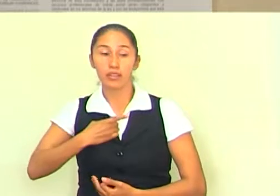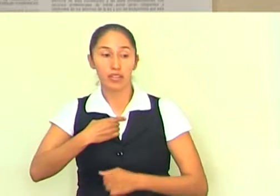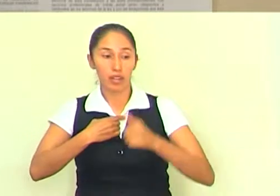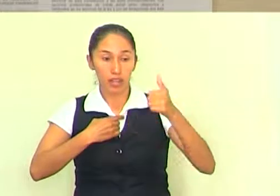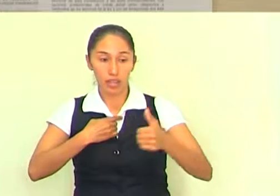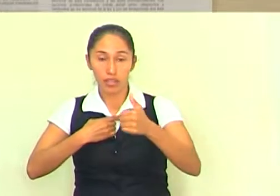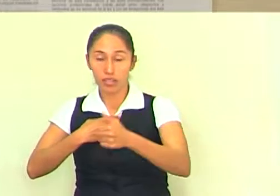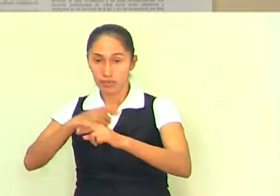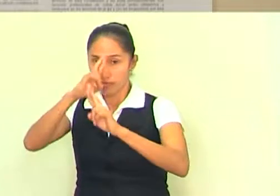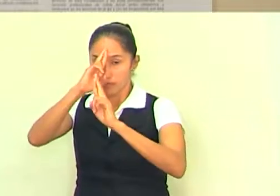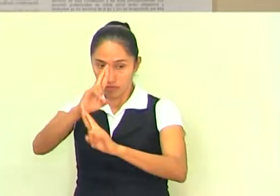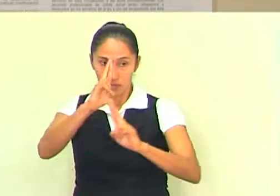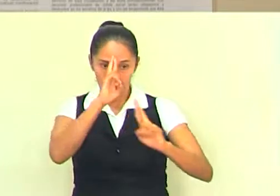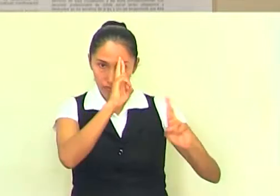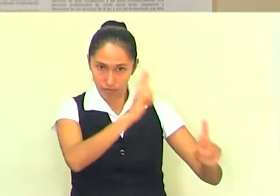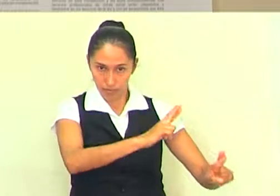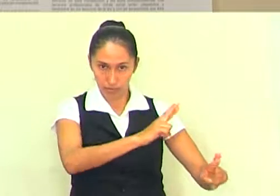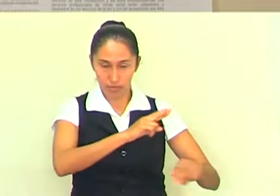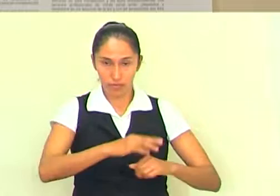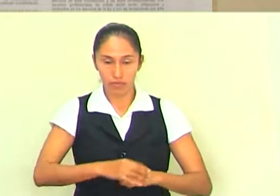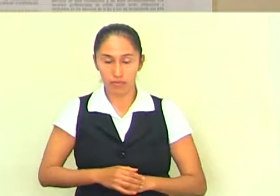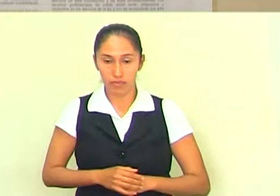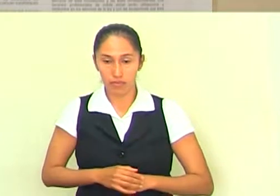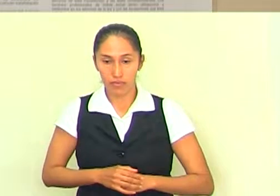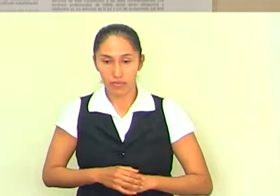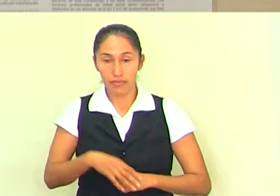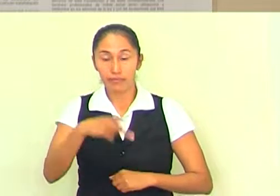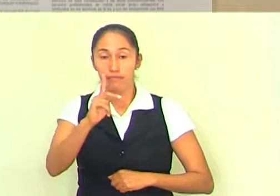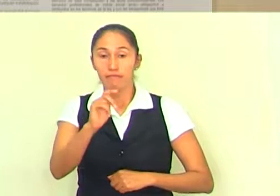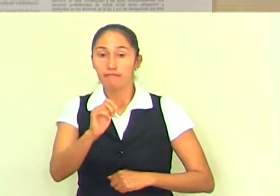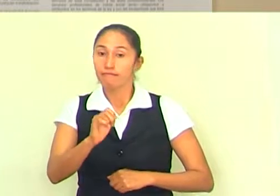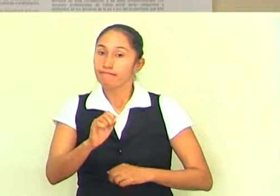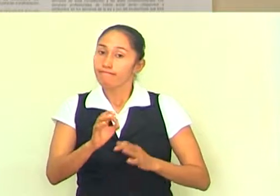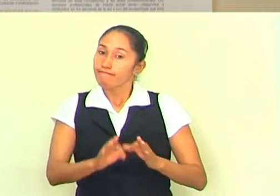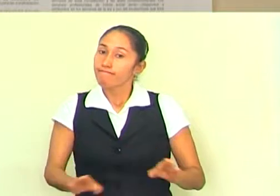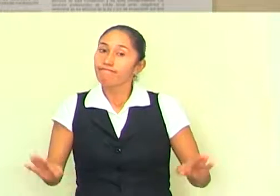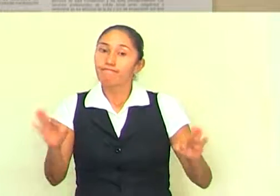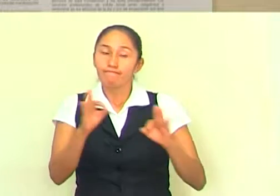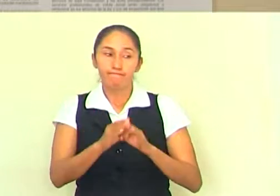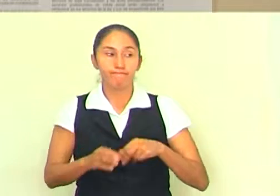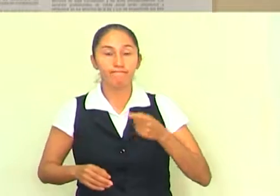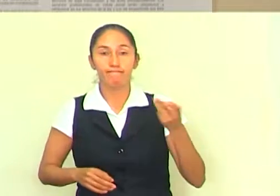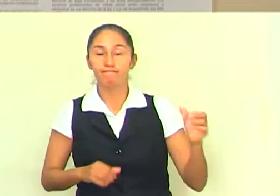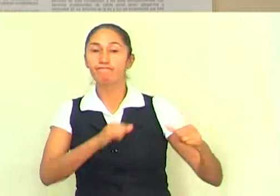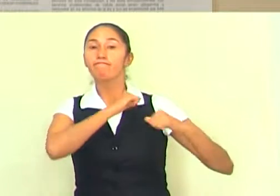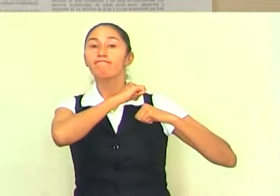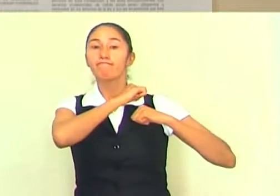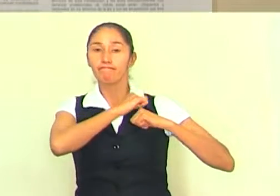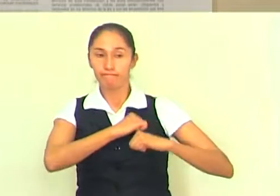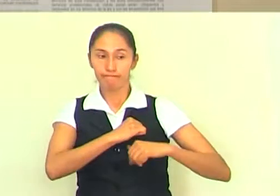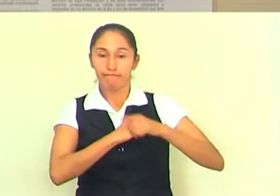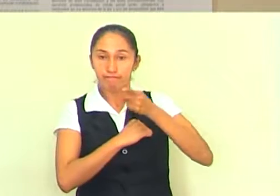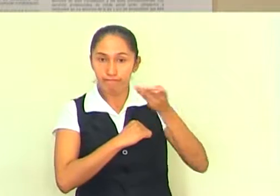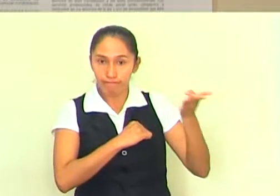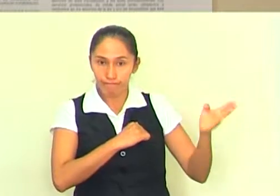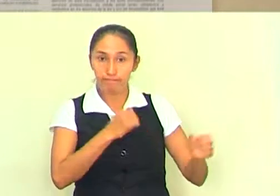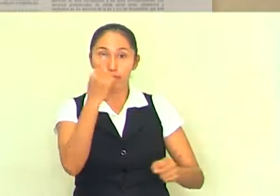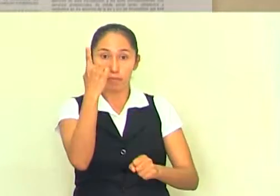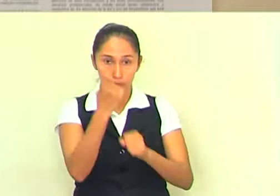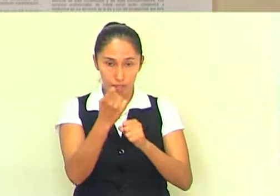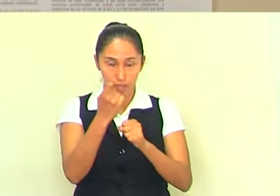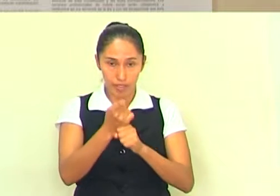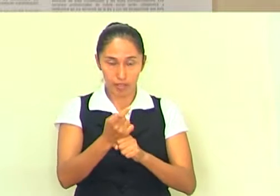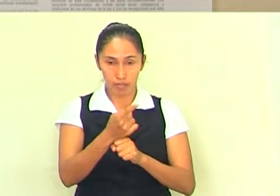pero esencialmente de nuestras autoridades, ¿sí? Las autoridades están obligadas